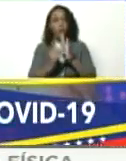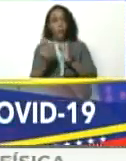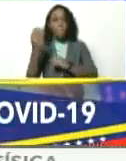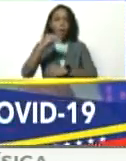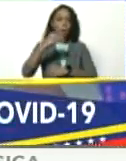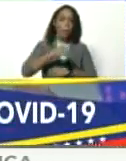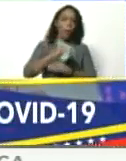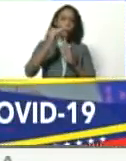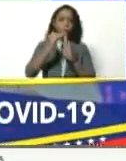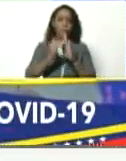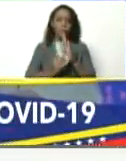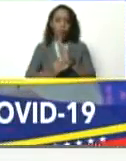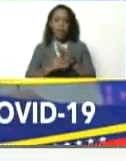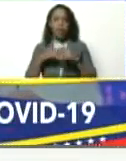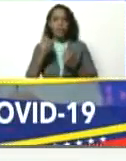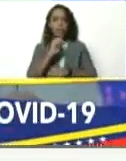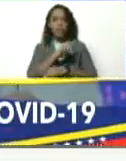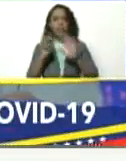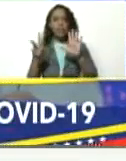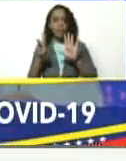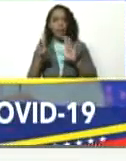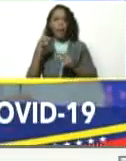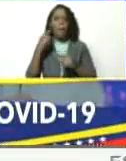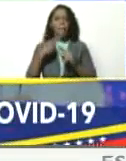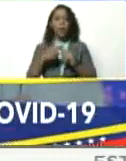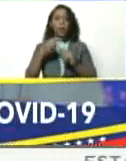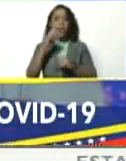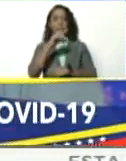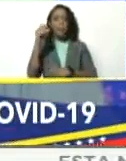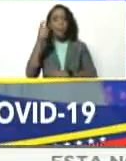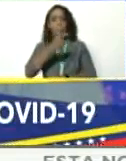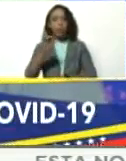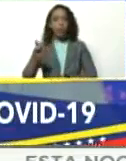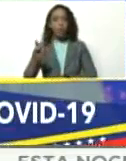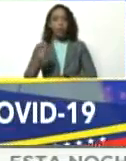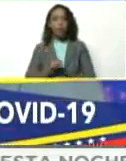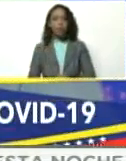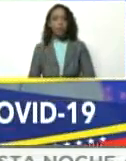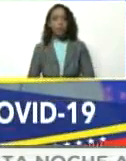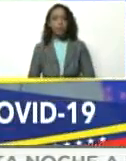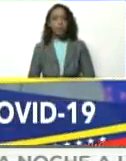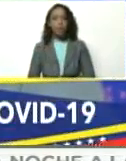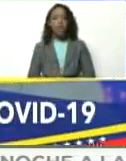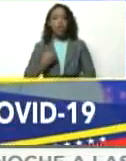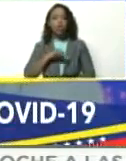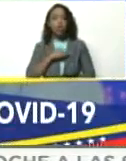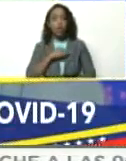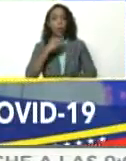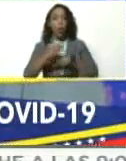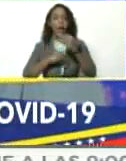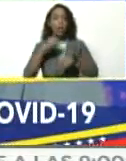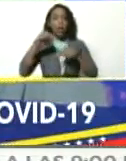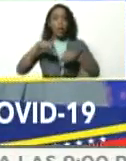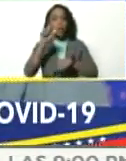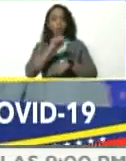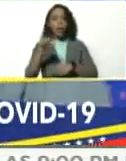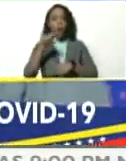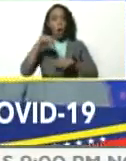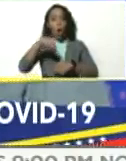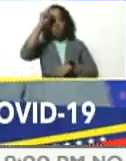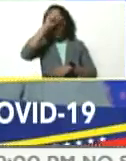De 17 casos por 100.000 habitantes. hemos llegado esta semana, hoy